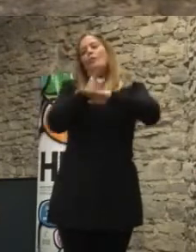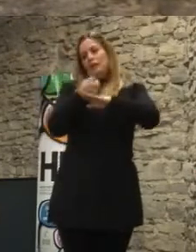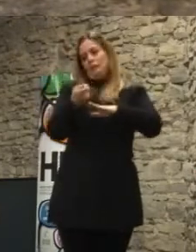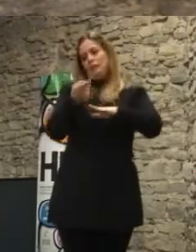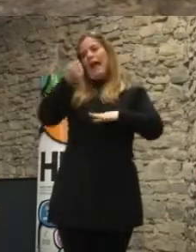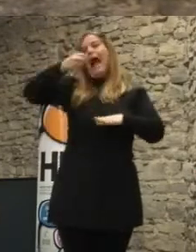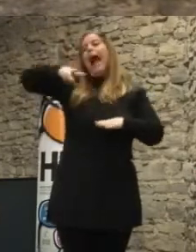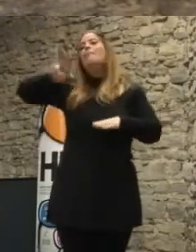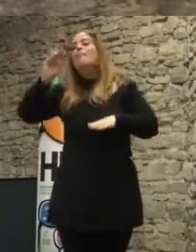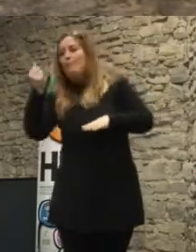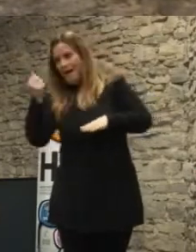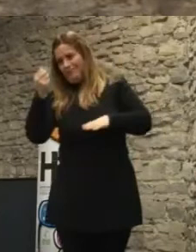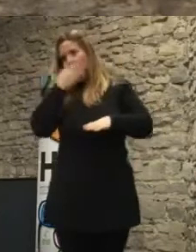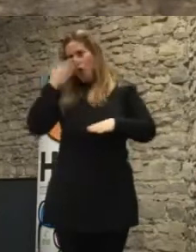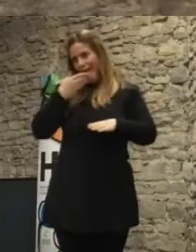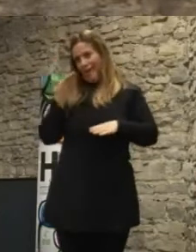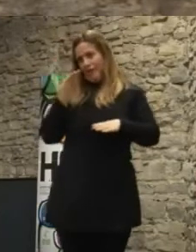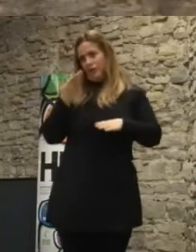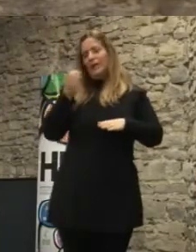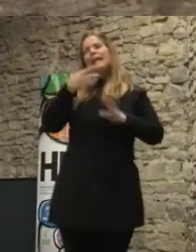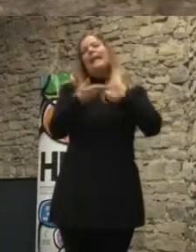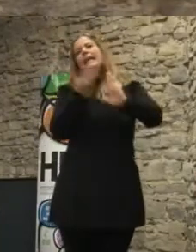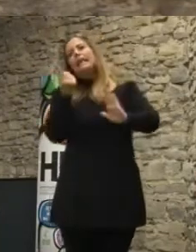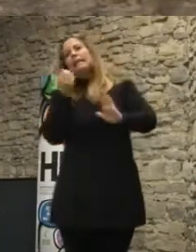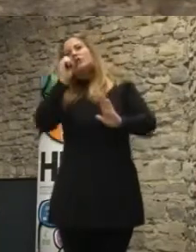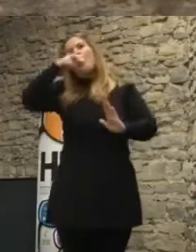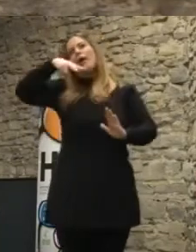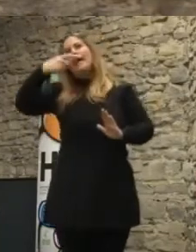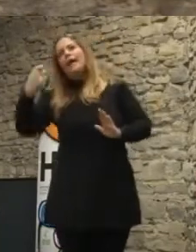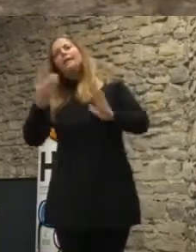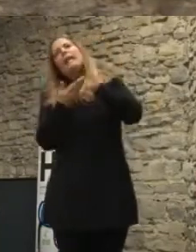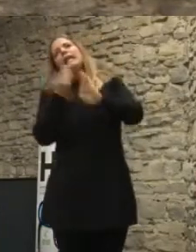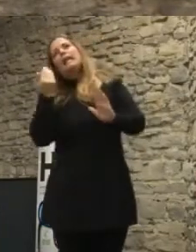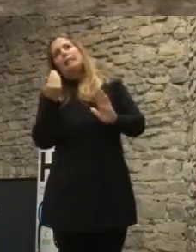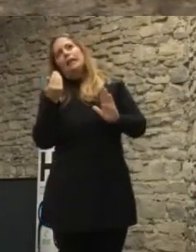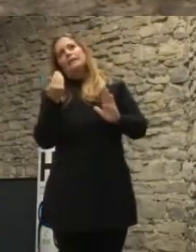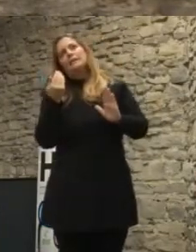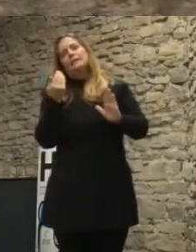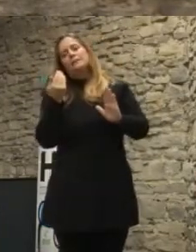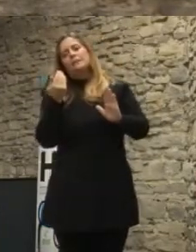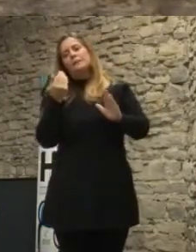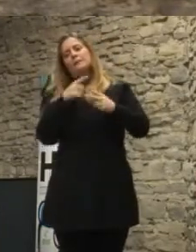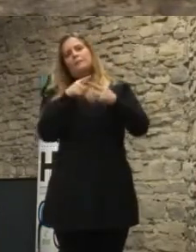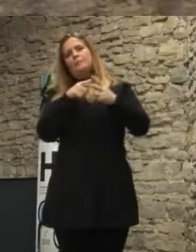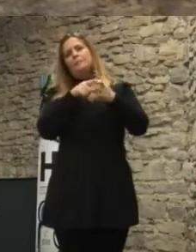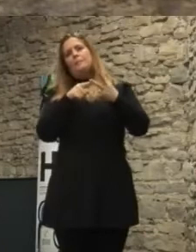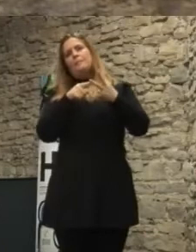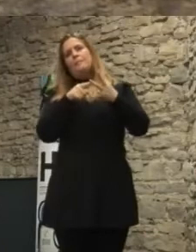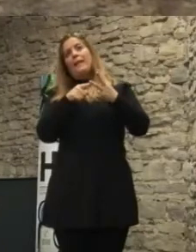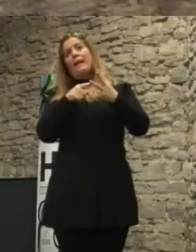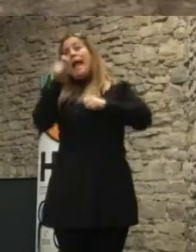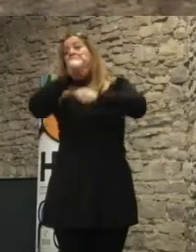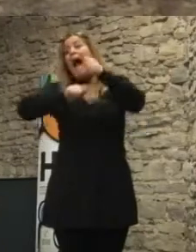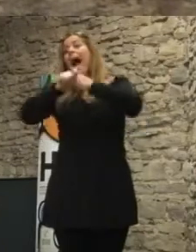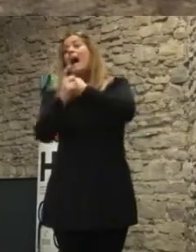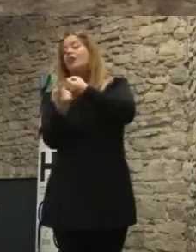quitas las ONGs, Greenpeace, Amnistía Internacional, no sé qué, quitas el asociacionismo